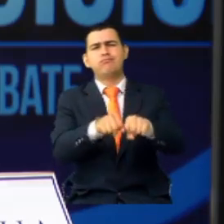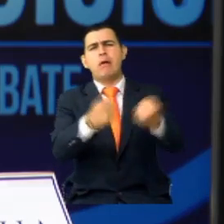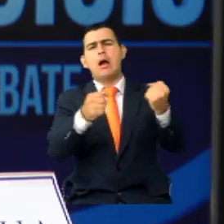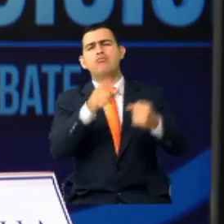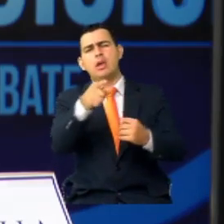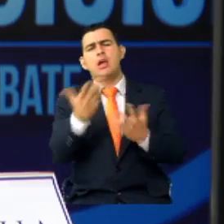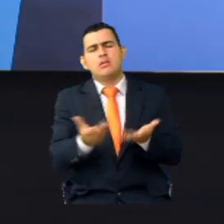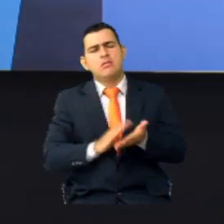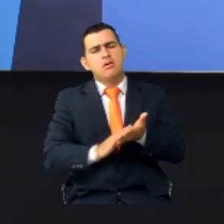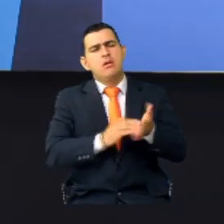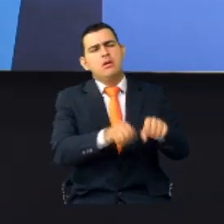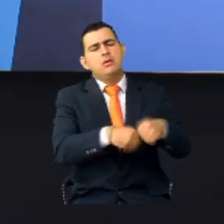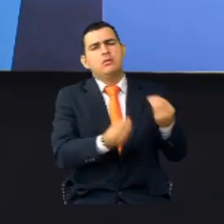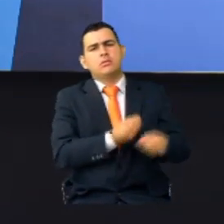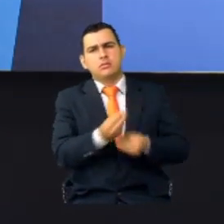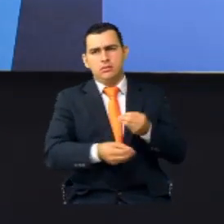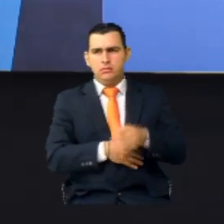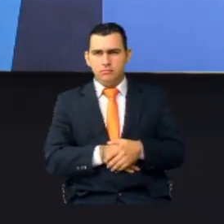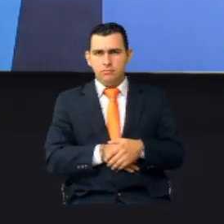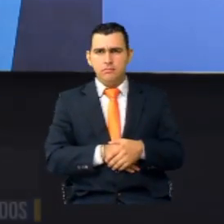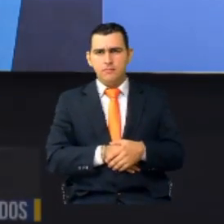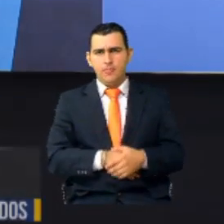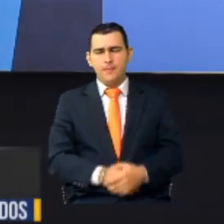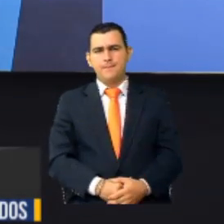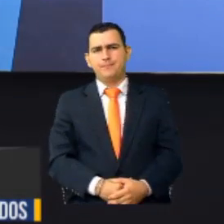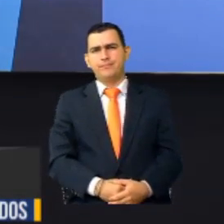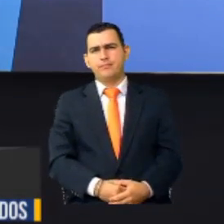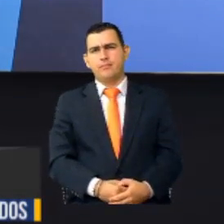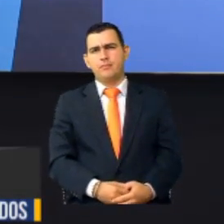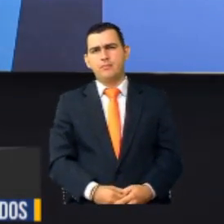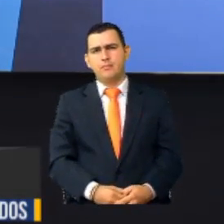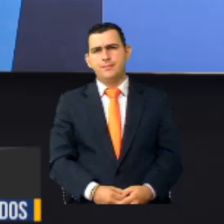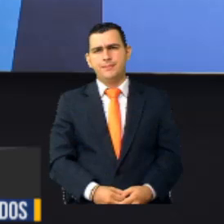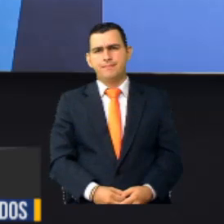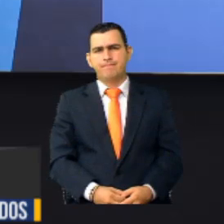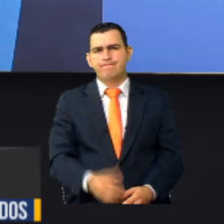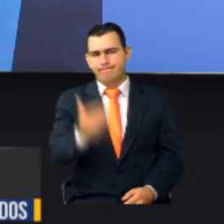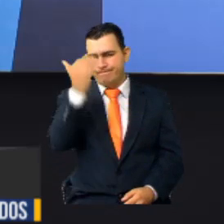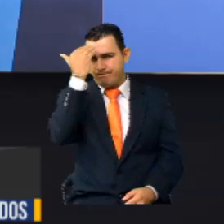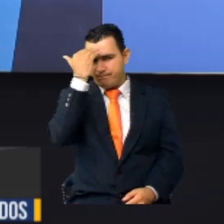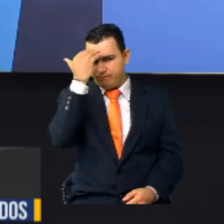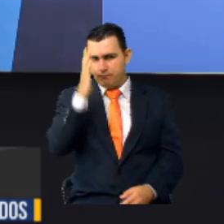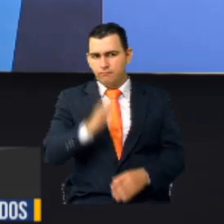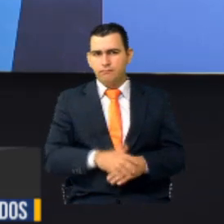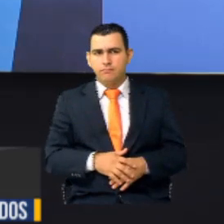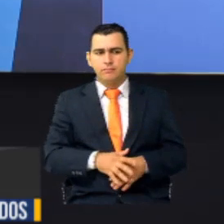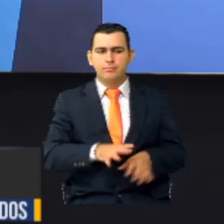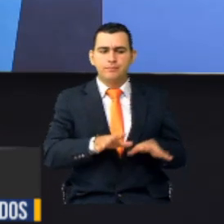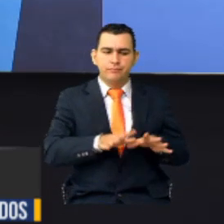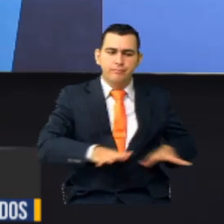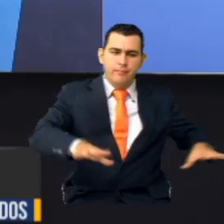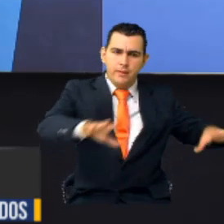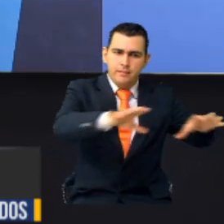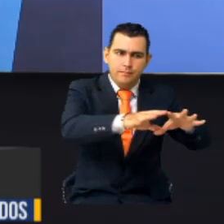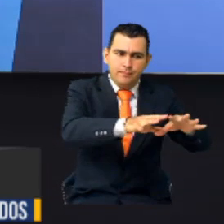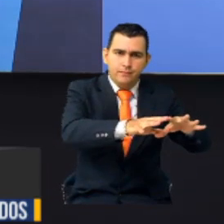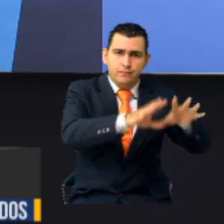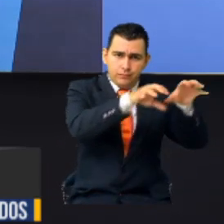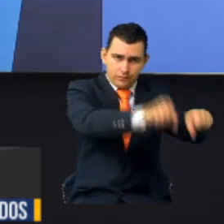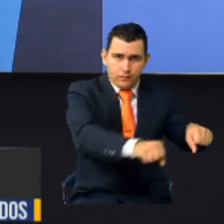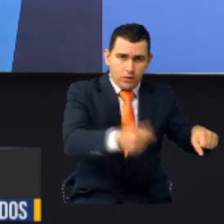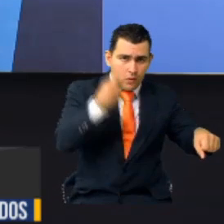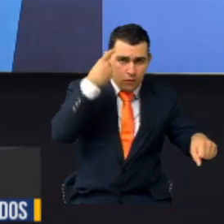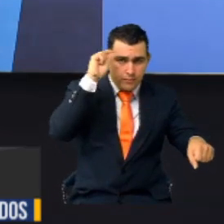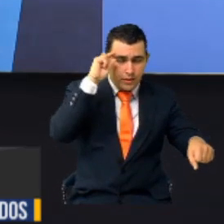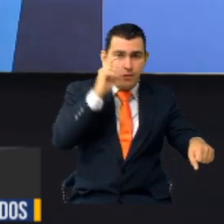municipio? Bueno, como cualquier predio que no está legalizado, que no hace parte del municipio, hay que buscar la solución, quién es el dueño de